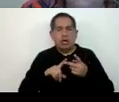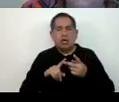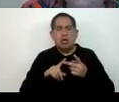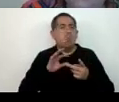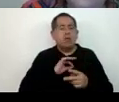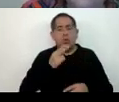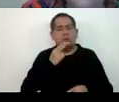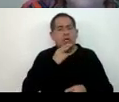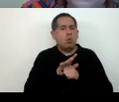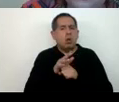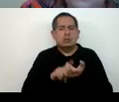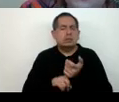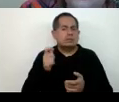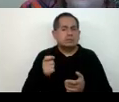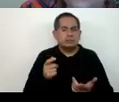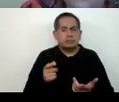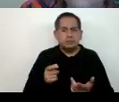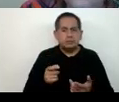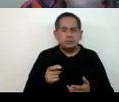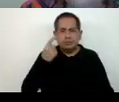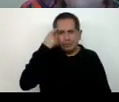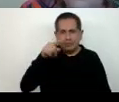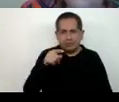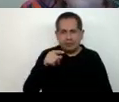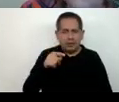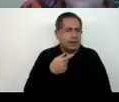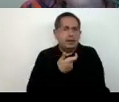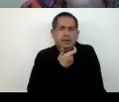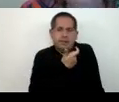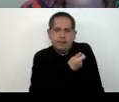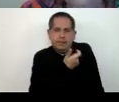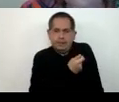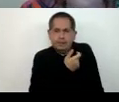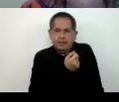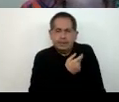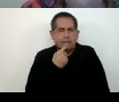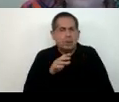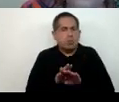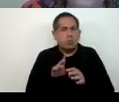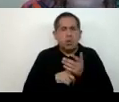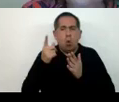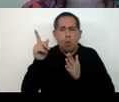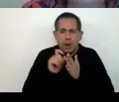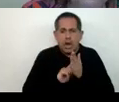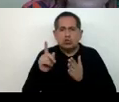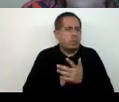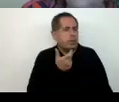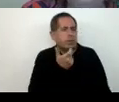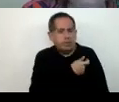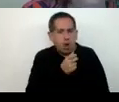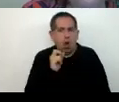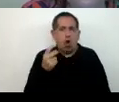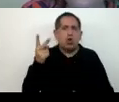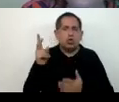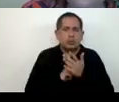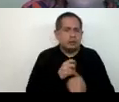acción prolongada, que son los anticonceptivos inyectables. Estos se pueden aplicar cada mes, hay para 2 meses y hay